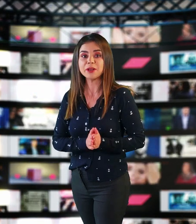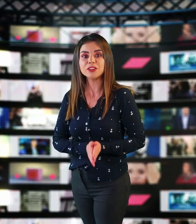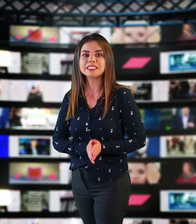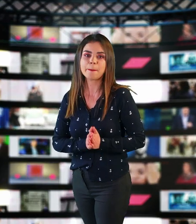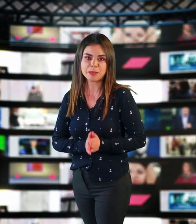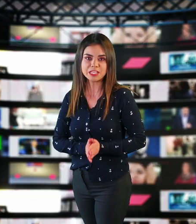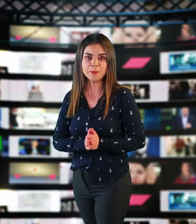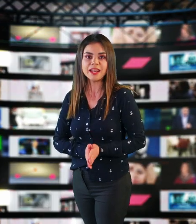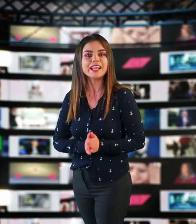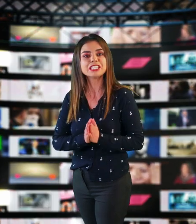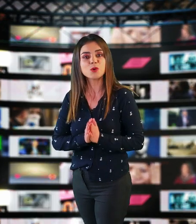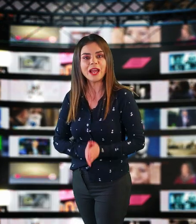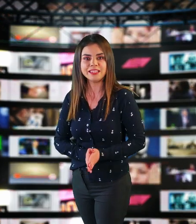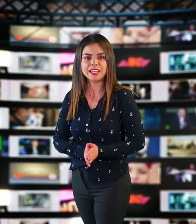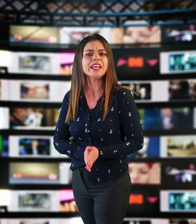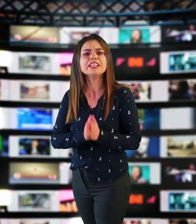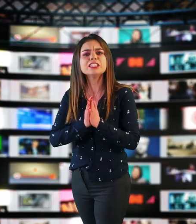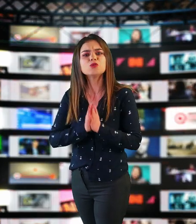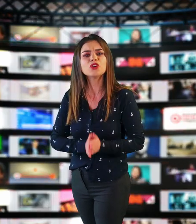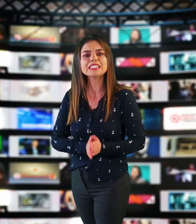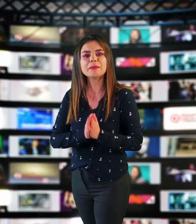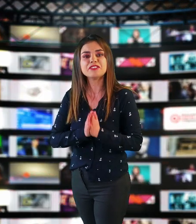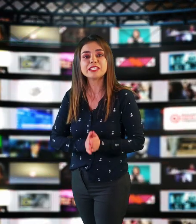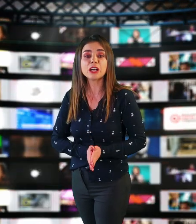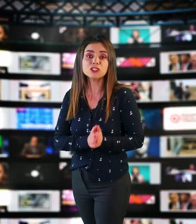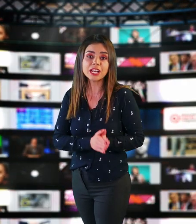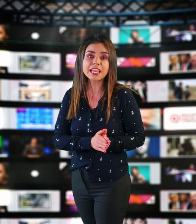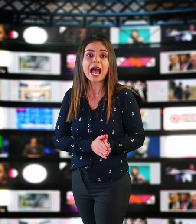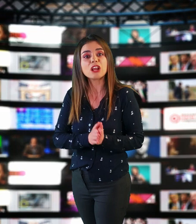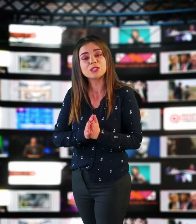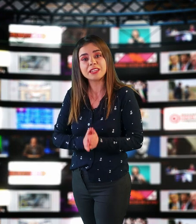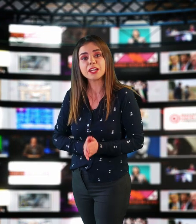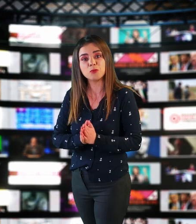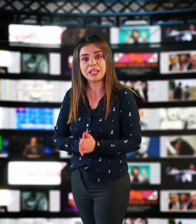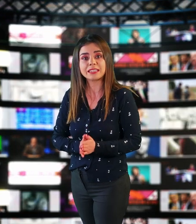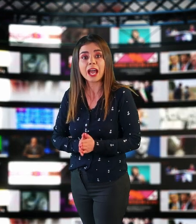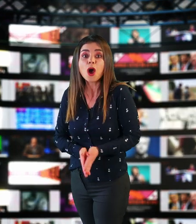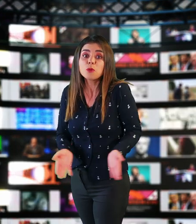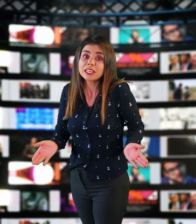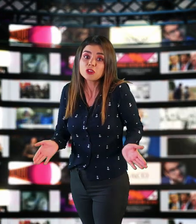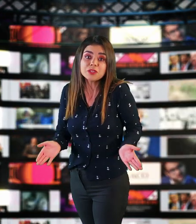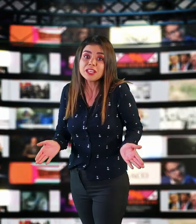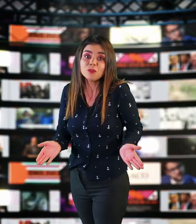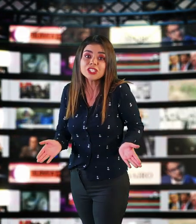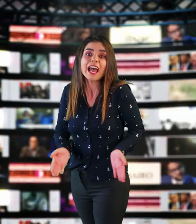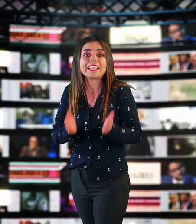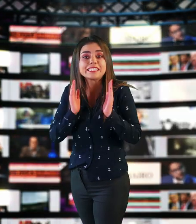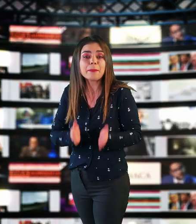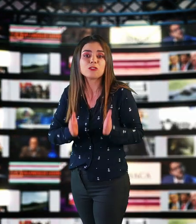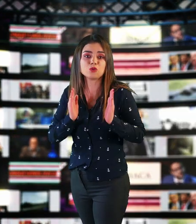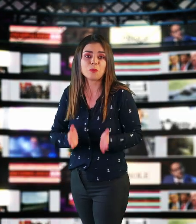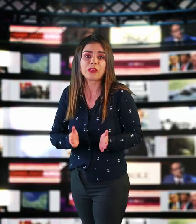22 la periodista Meme Yamel exhibió al INE, institución que se manifiesta contraria a la austeridad republicana, porque ya no obtiene el moche